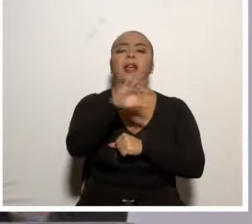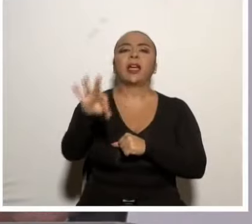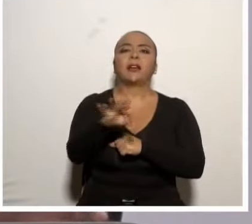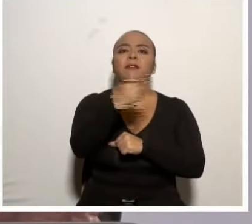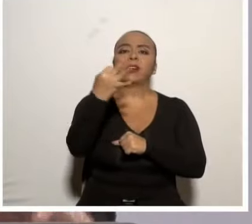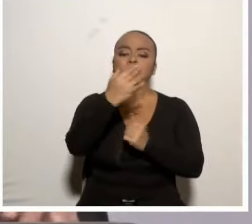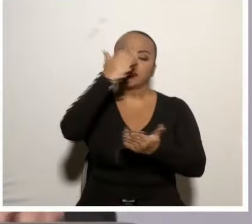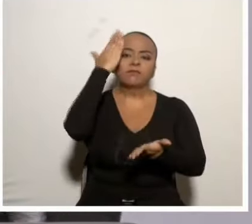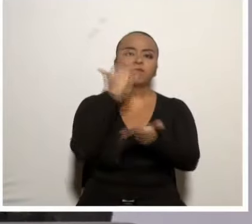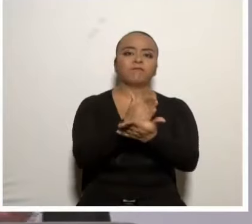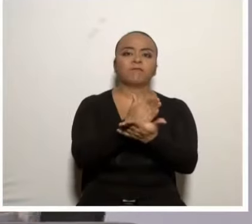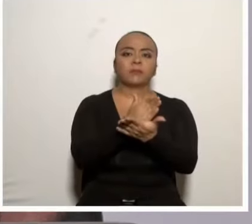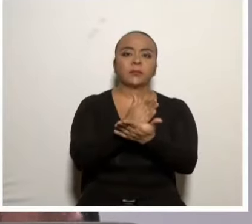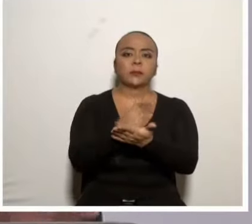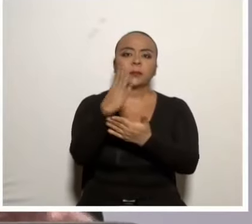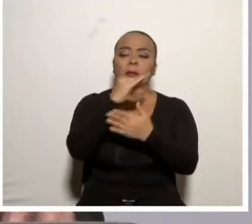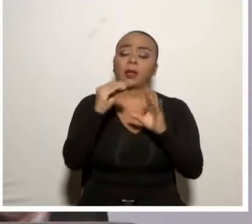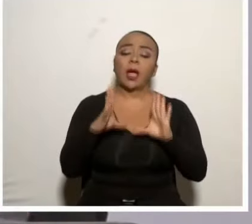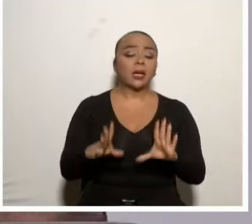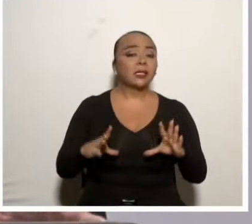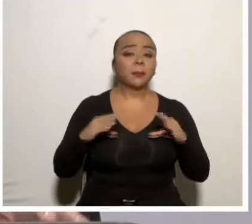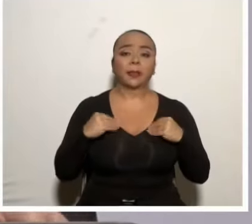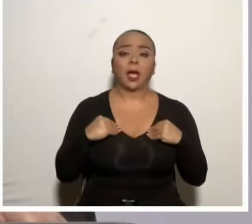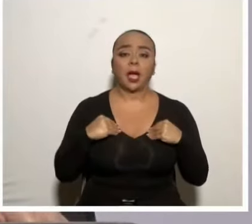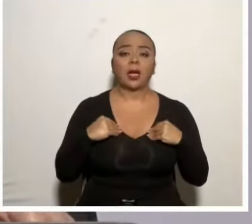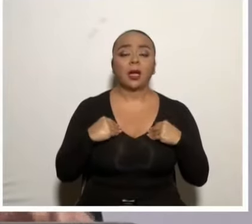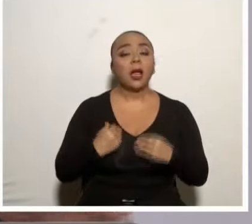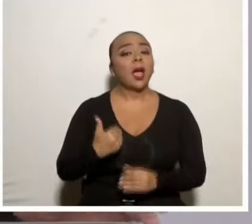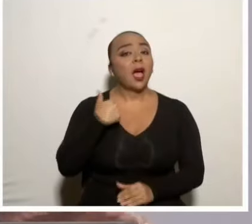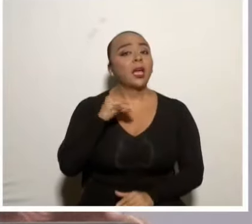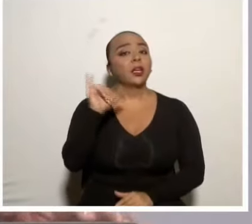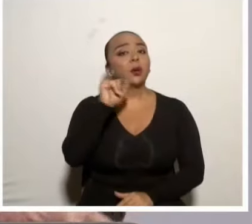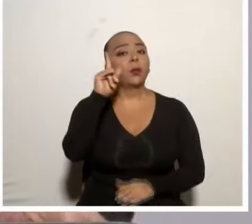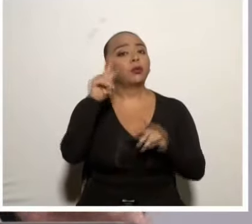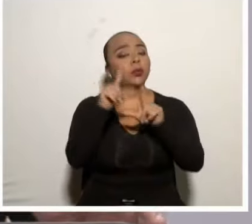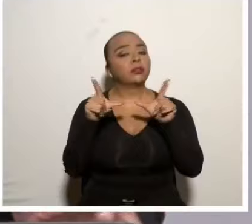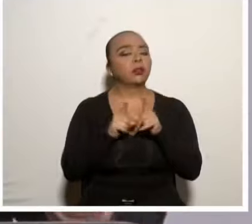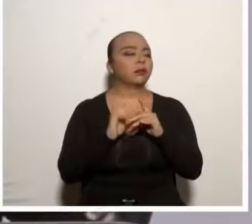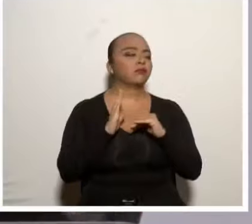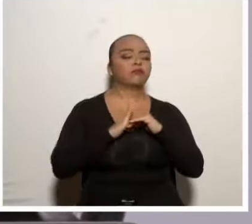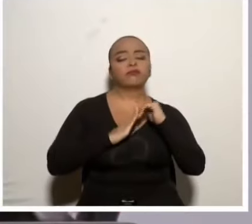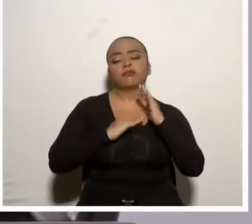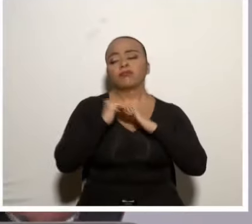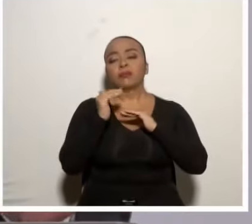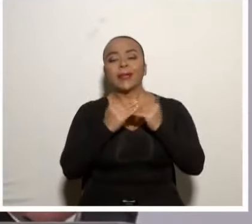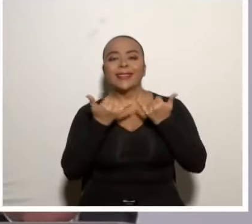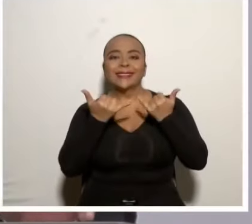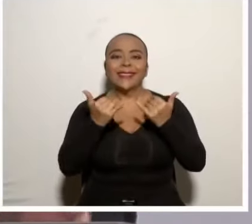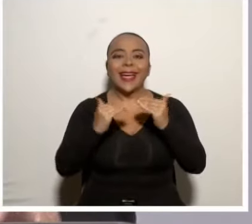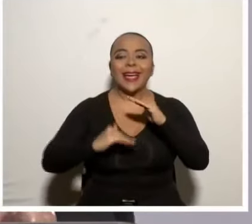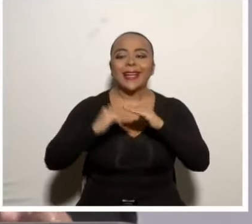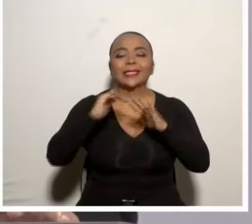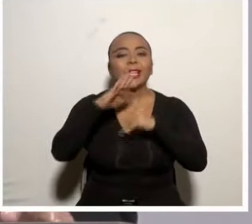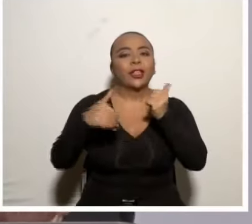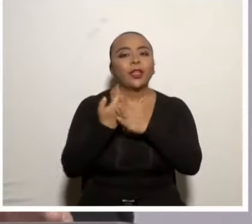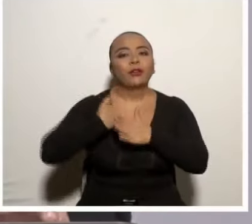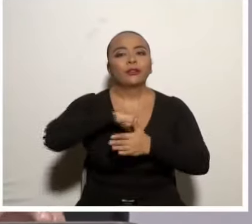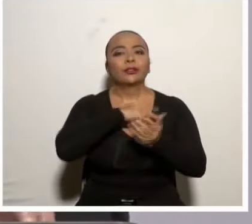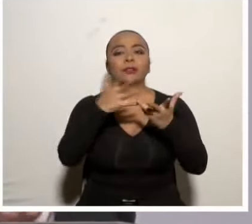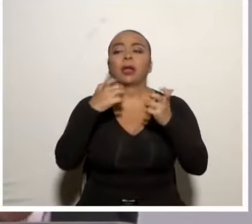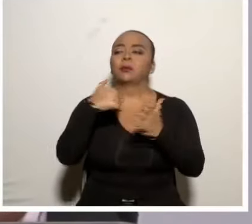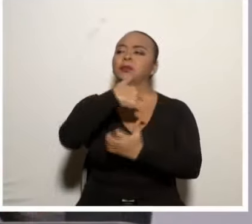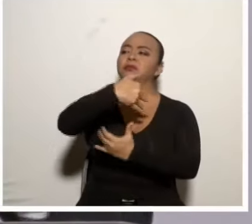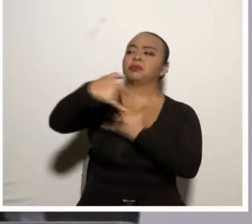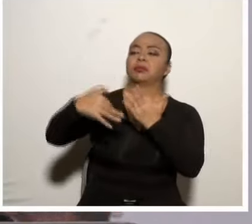forma tajante y aceptar de que existe como una zona de confort que ya casi todos queremos convivir